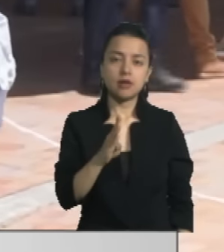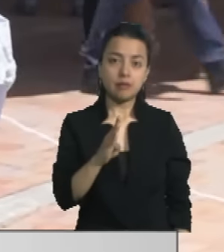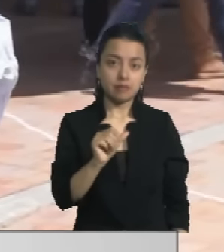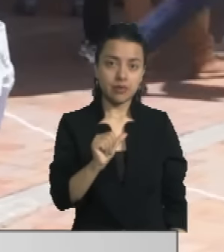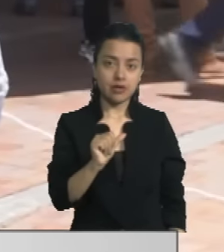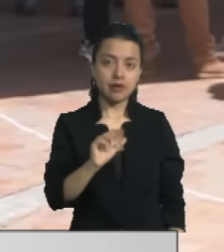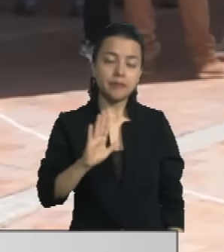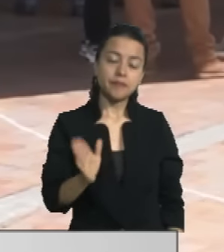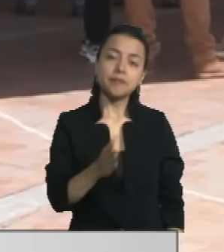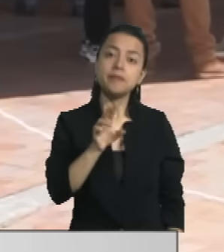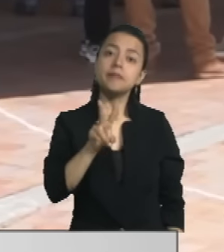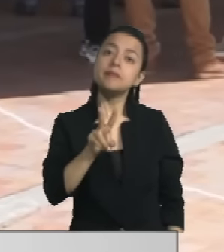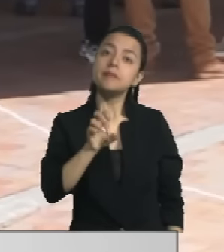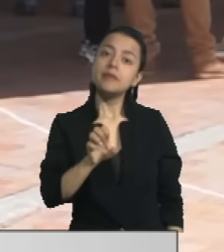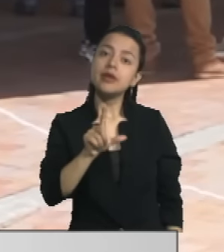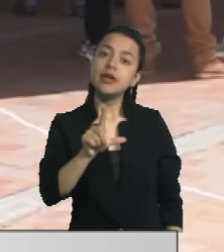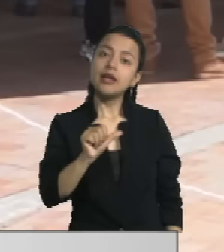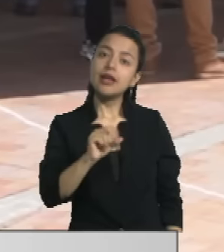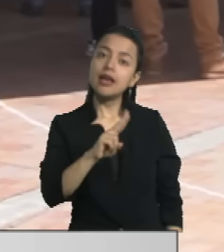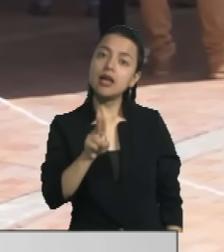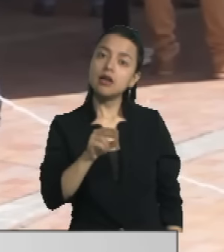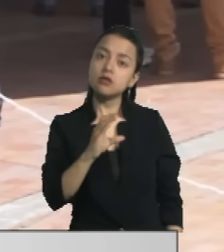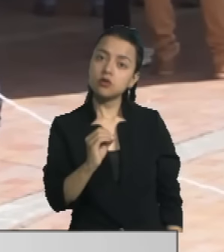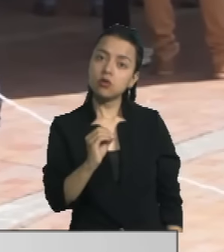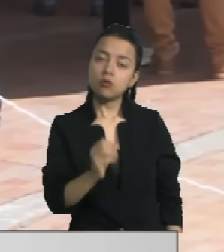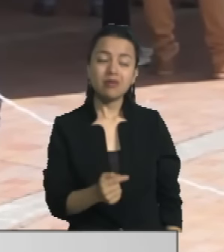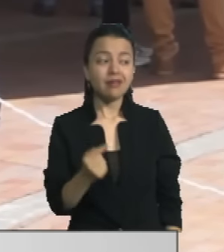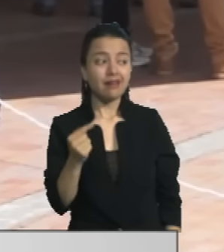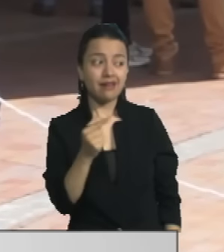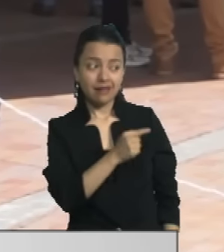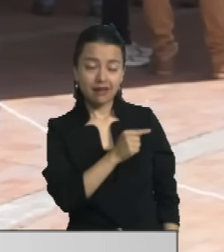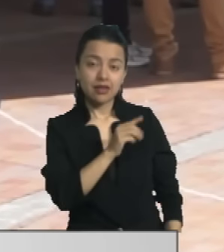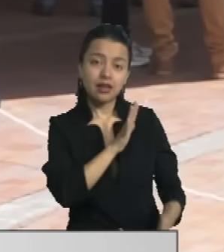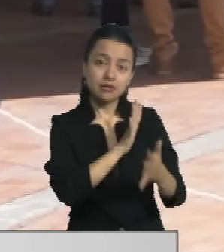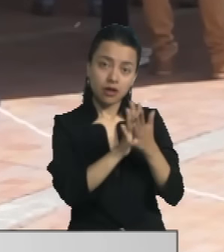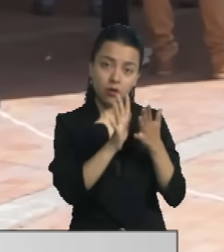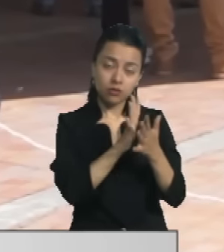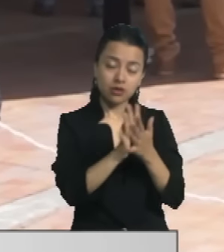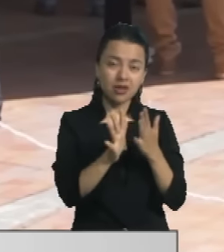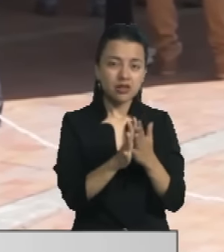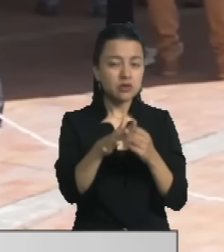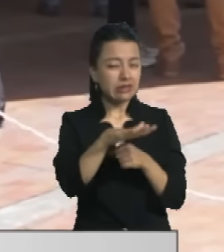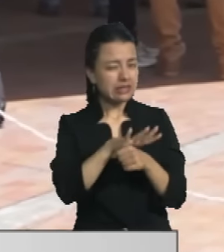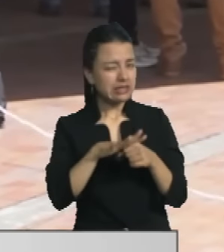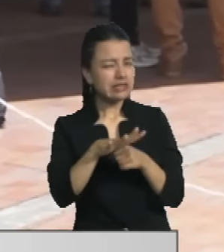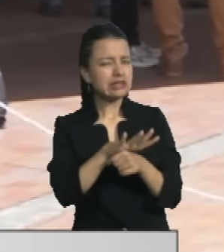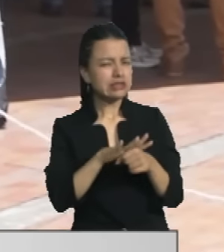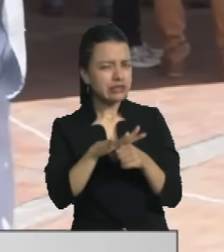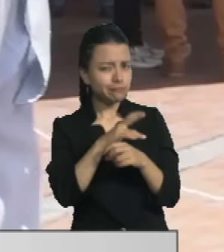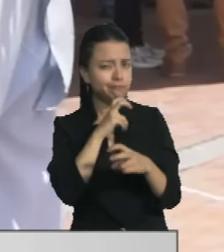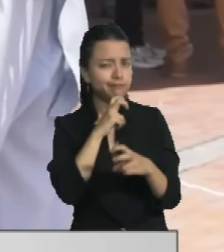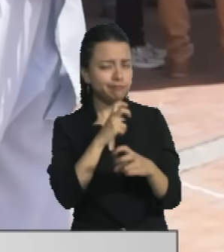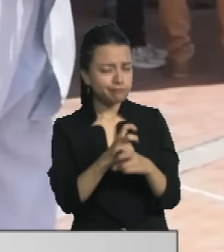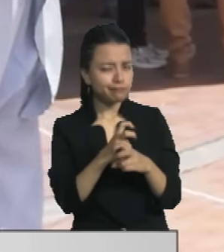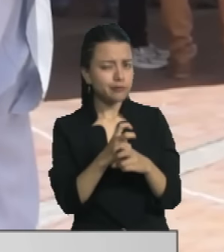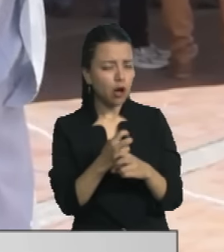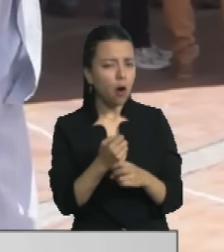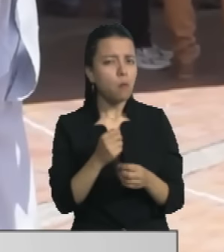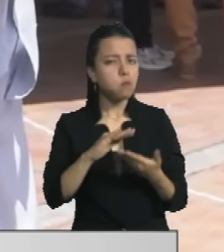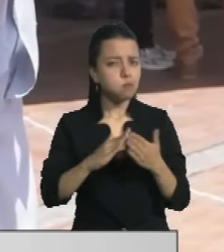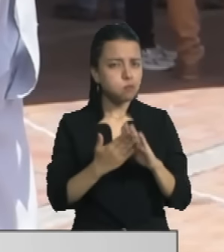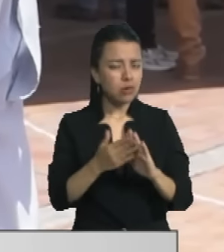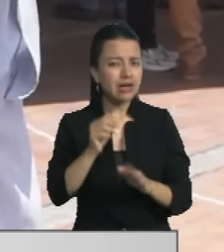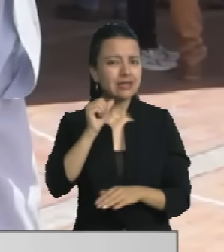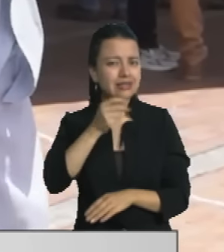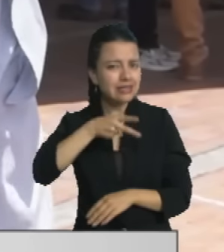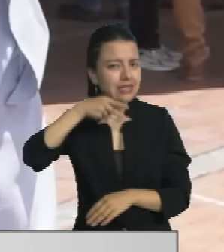a hablar de un tema muy especial y es el tema de la crisis humanitaria que están viviendo los los pueblos indígenas en estos territorios